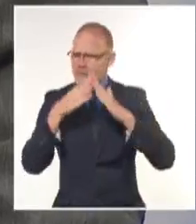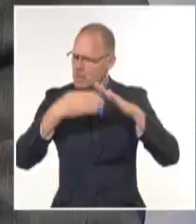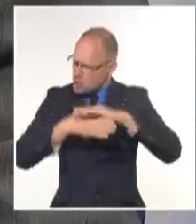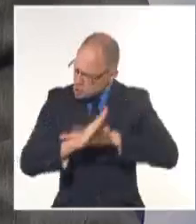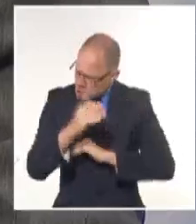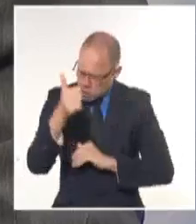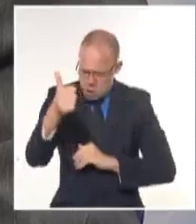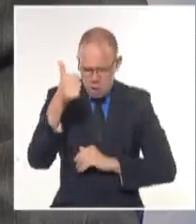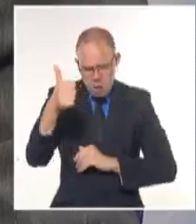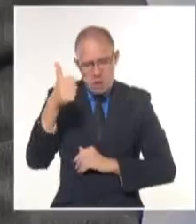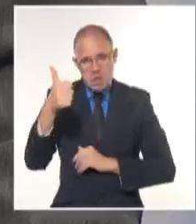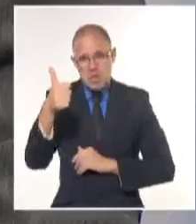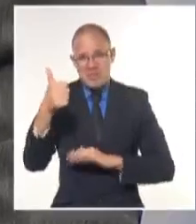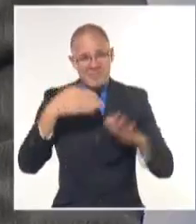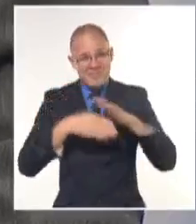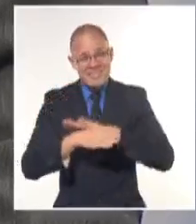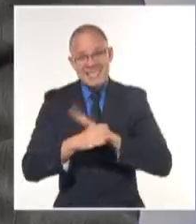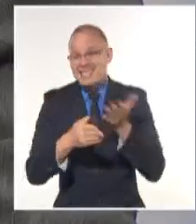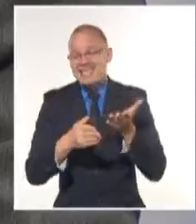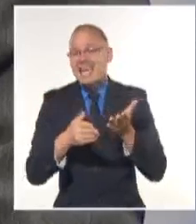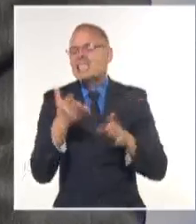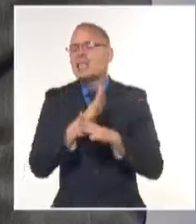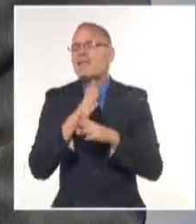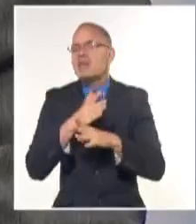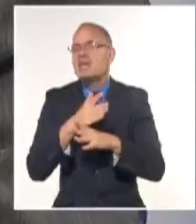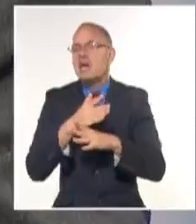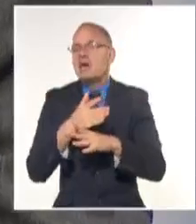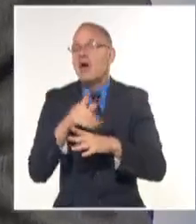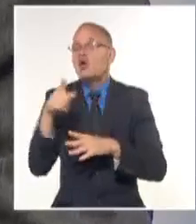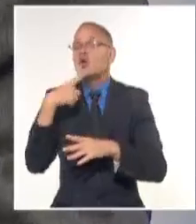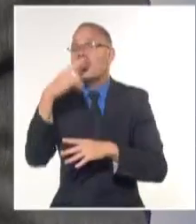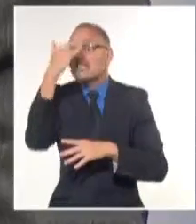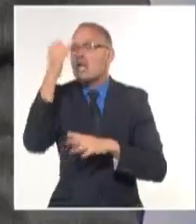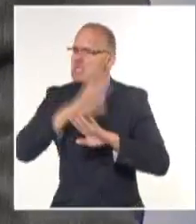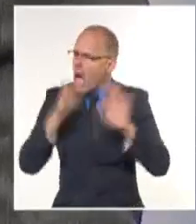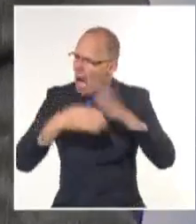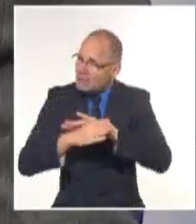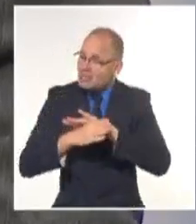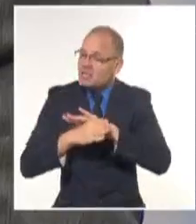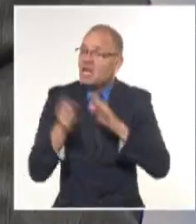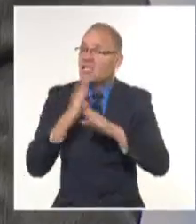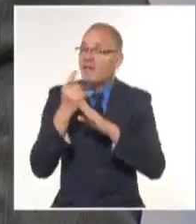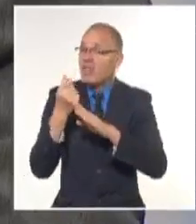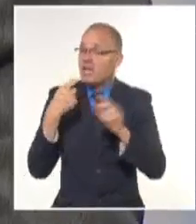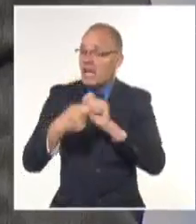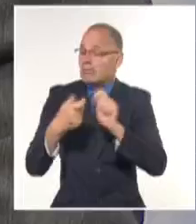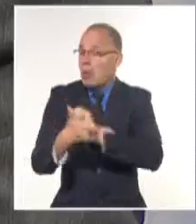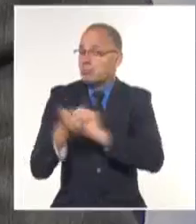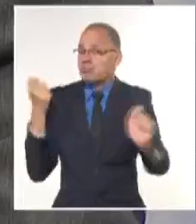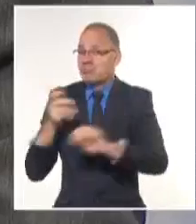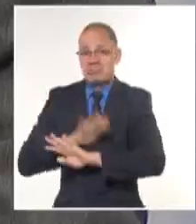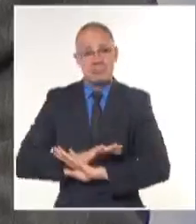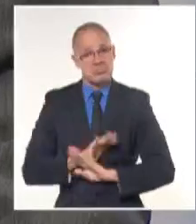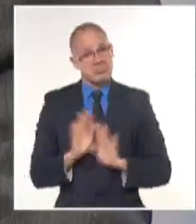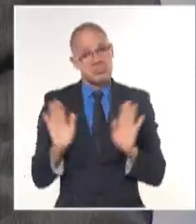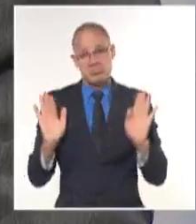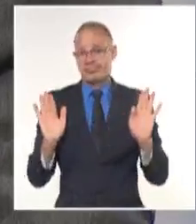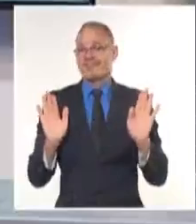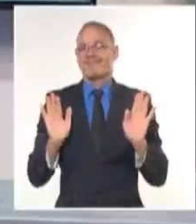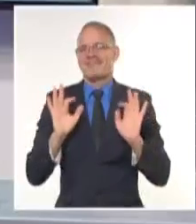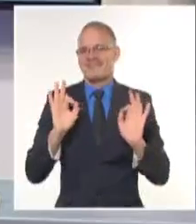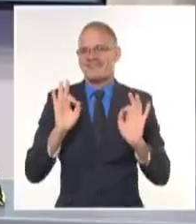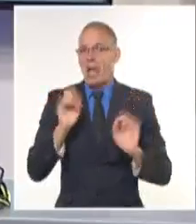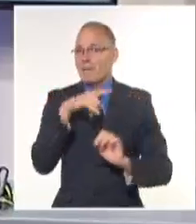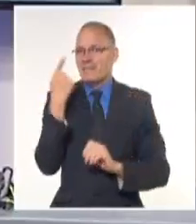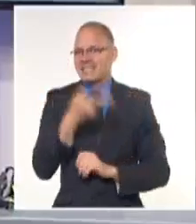concluida o terminada la vivienda, se le retira entonces ese subsidio a la persona y las viviendas quedan en una situación que no son propicias para su... Cada uno de